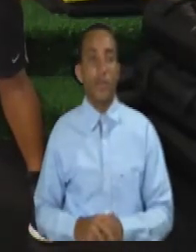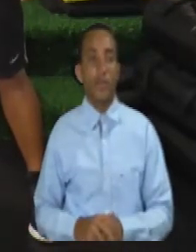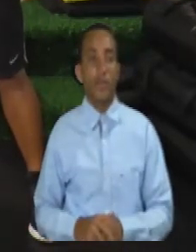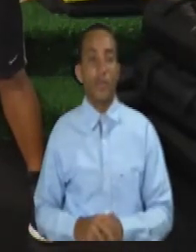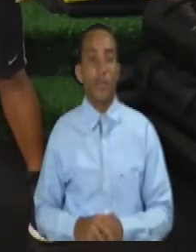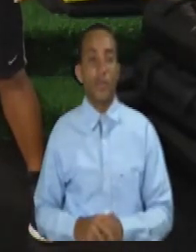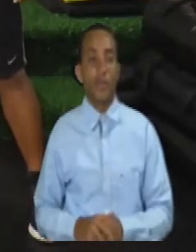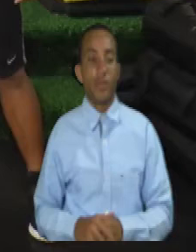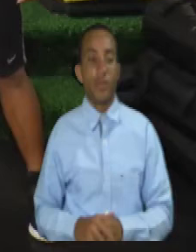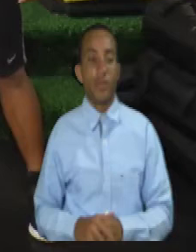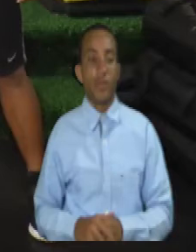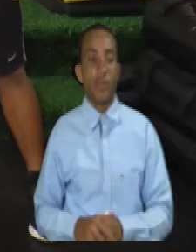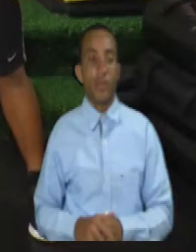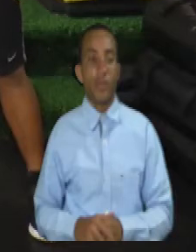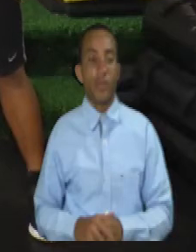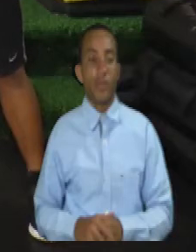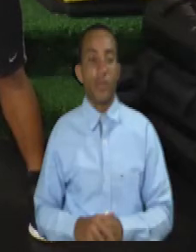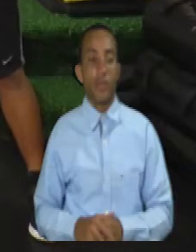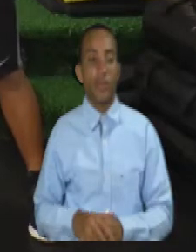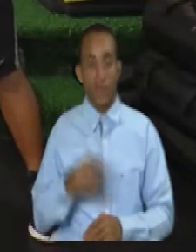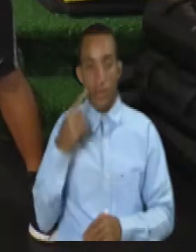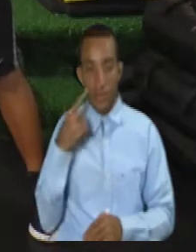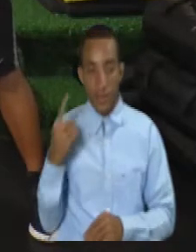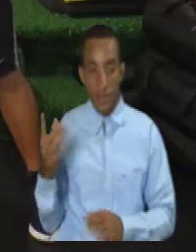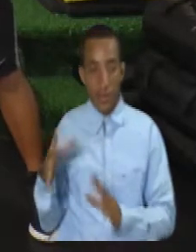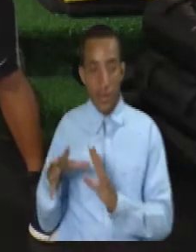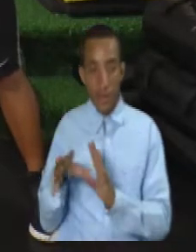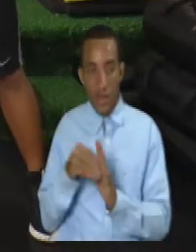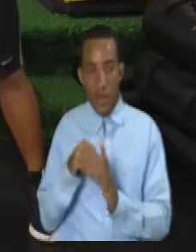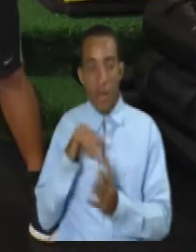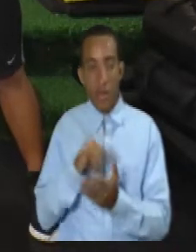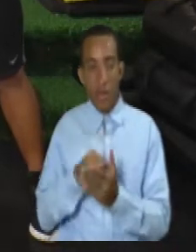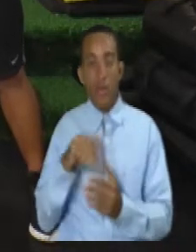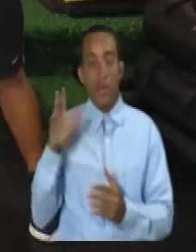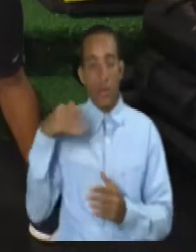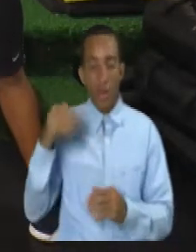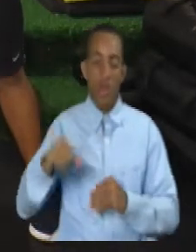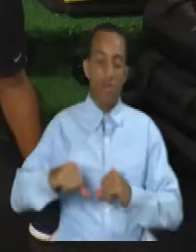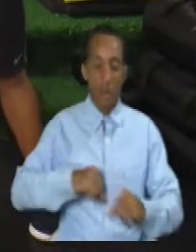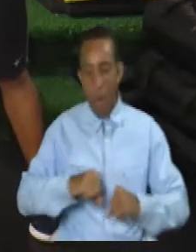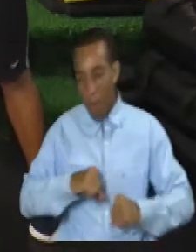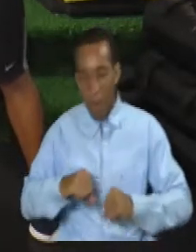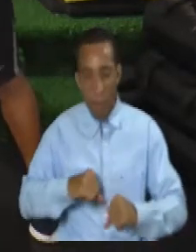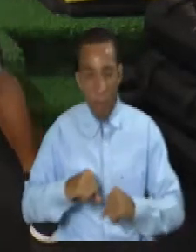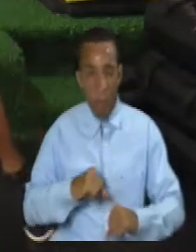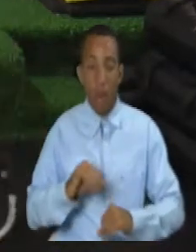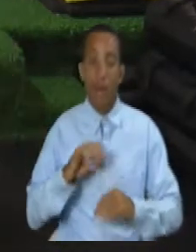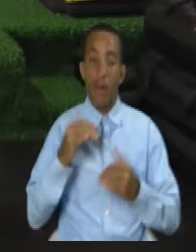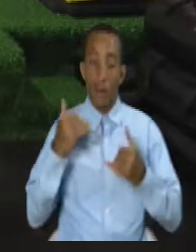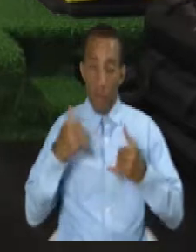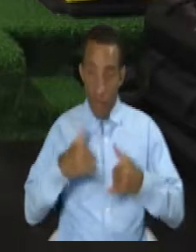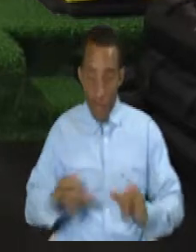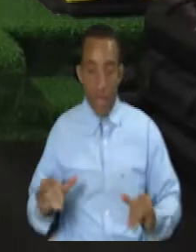estiramiento. Para que lo realicen después de hayan terminado su sesión de entrenamiento allá en sus casas. Cambio.